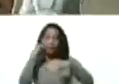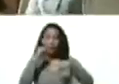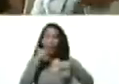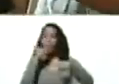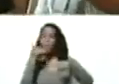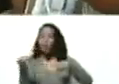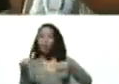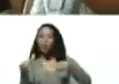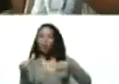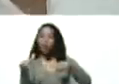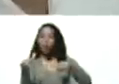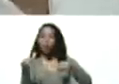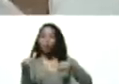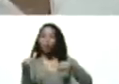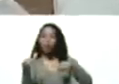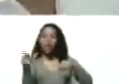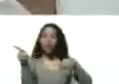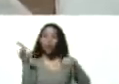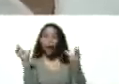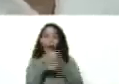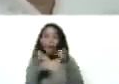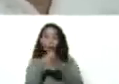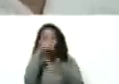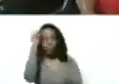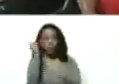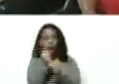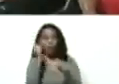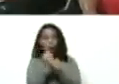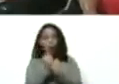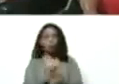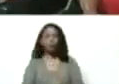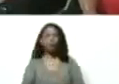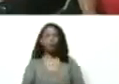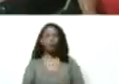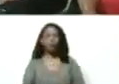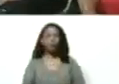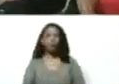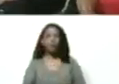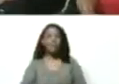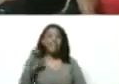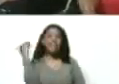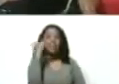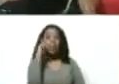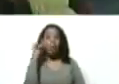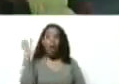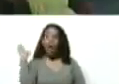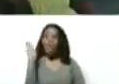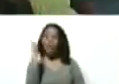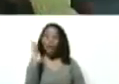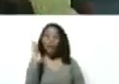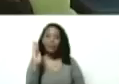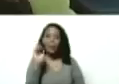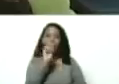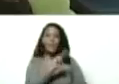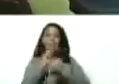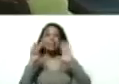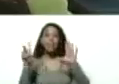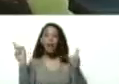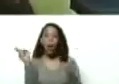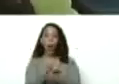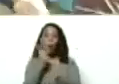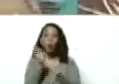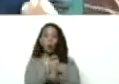y sus equipos de trabajo el sábado que viene 27 de agosto